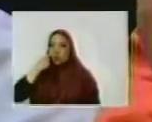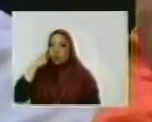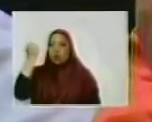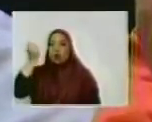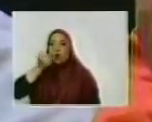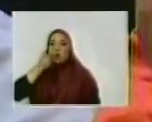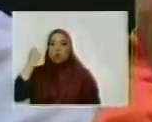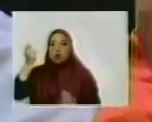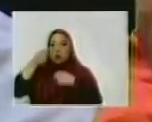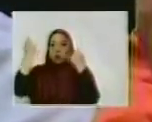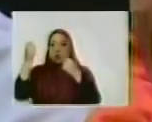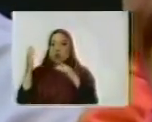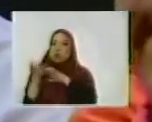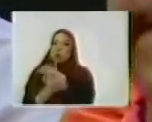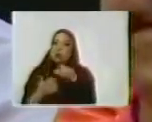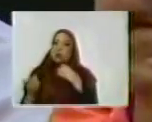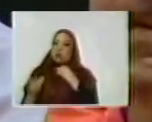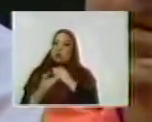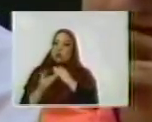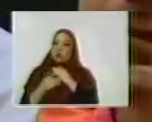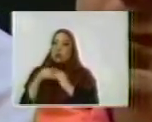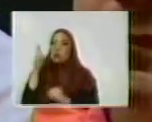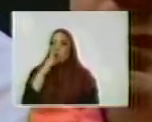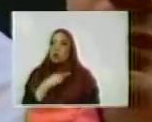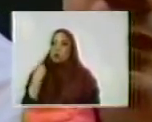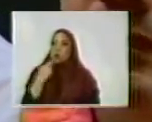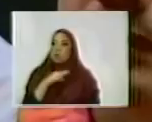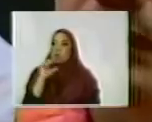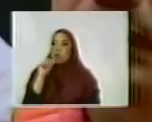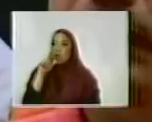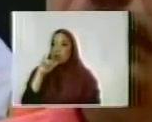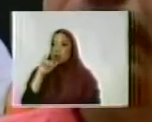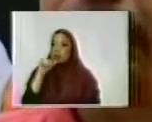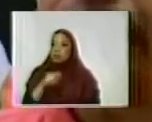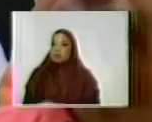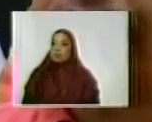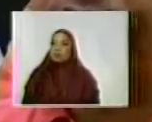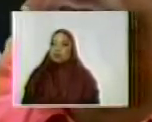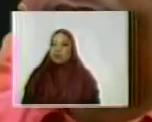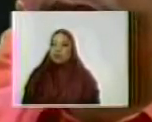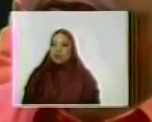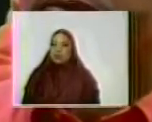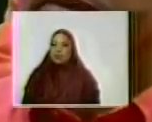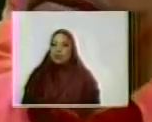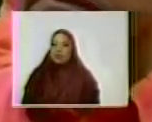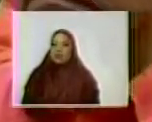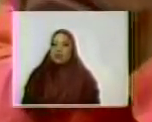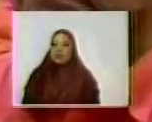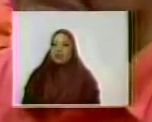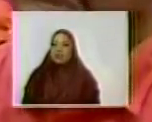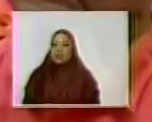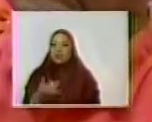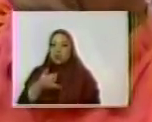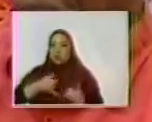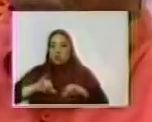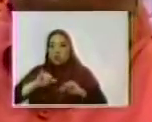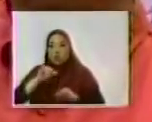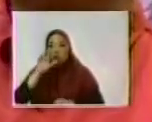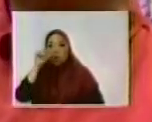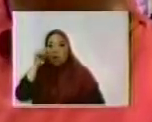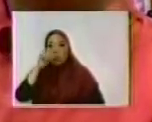campaña horrible y terrible acusando a un hijo de Alí de una cantidad de cosas y resulta que el hijo de Alí había